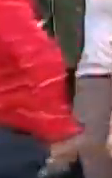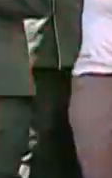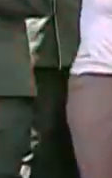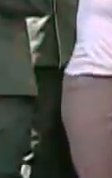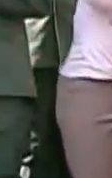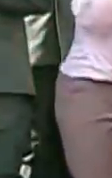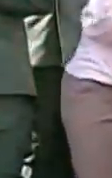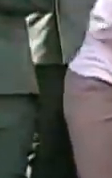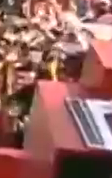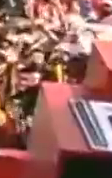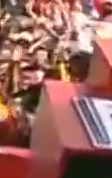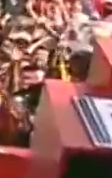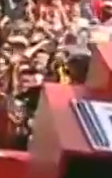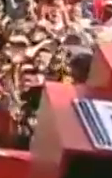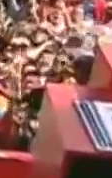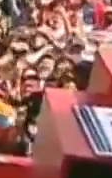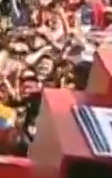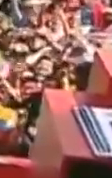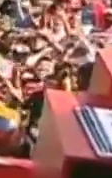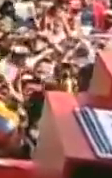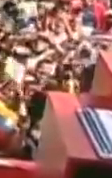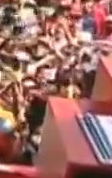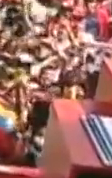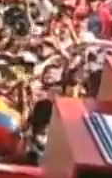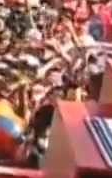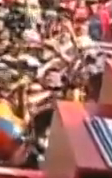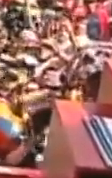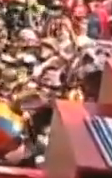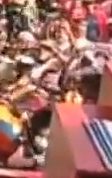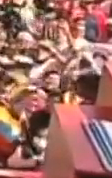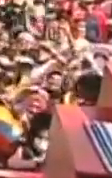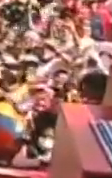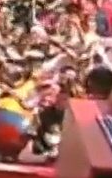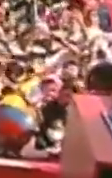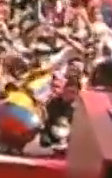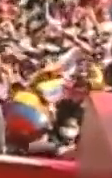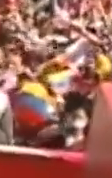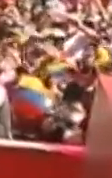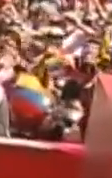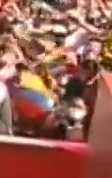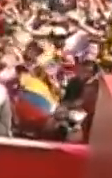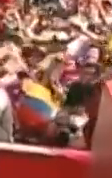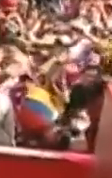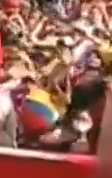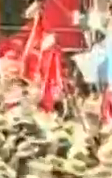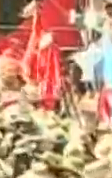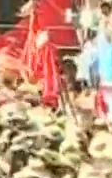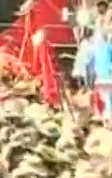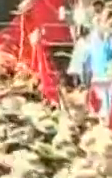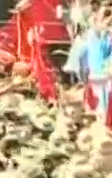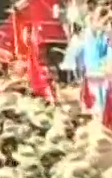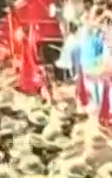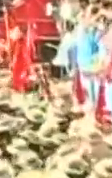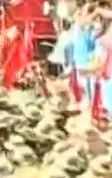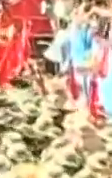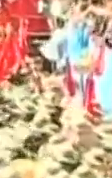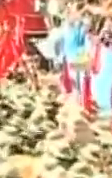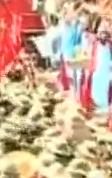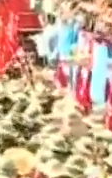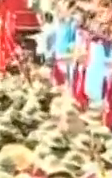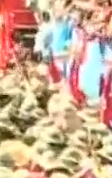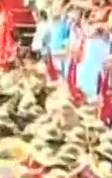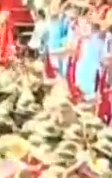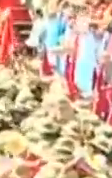invitados internacionales que están participando de todos los países en la cumbre internacional contra el fascismo. Venezuela sigue